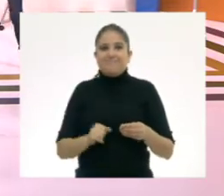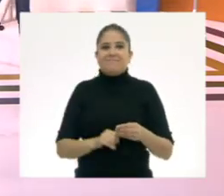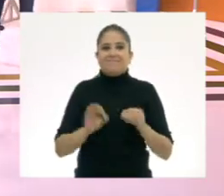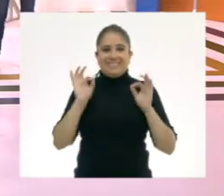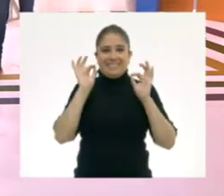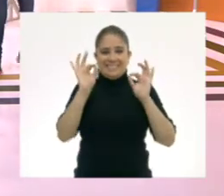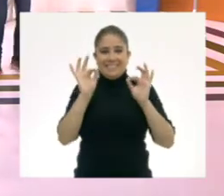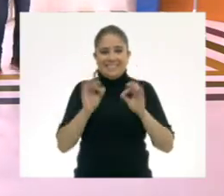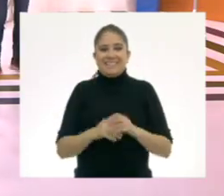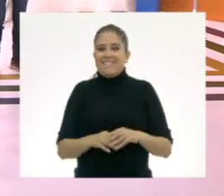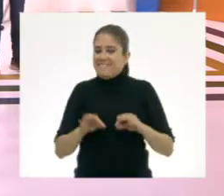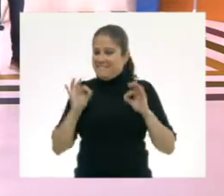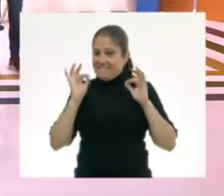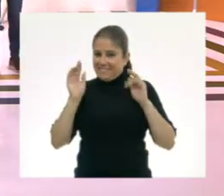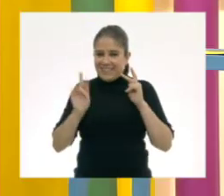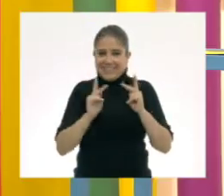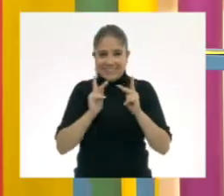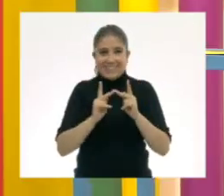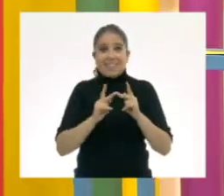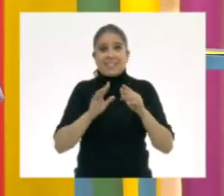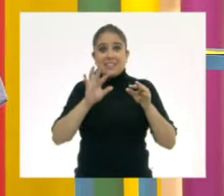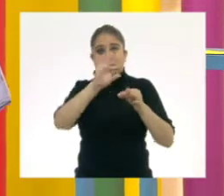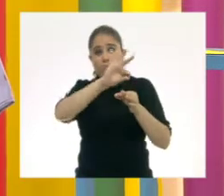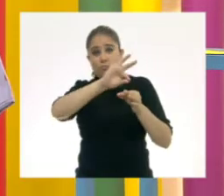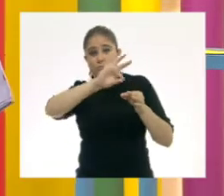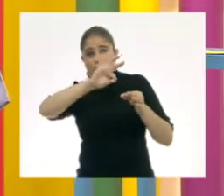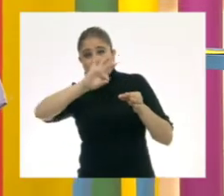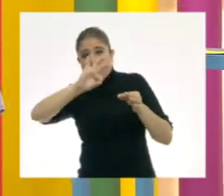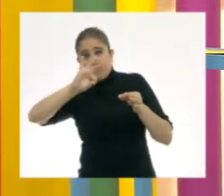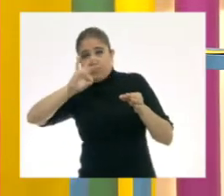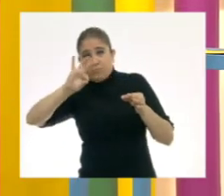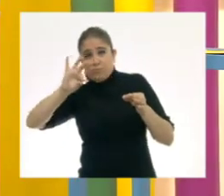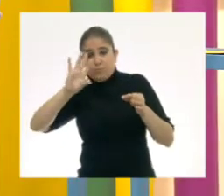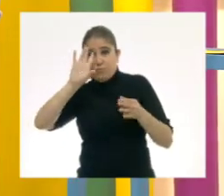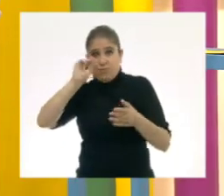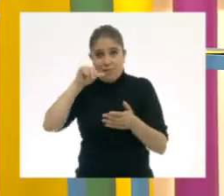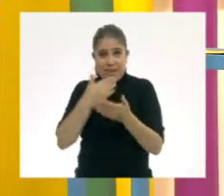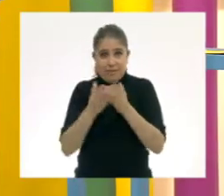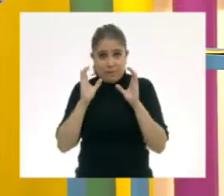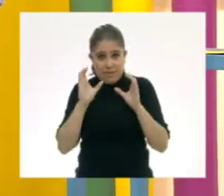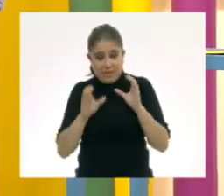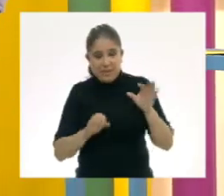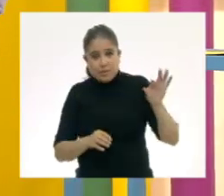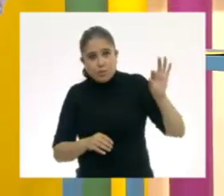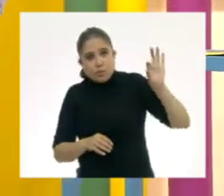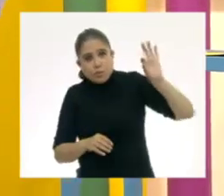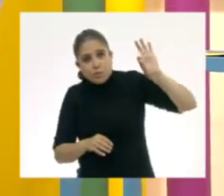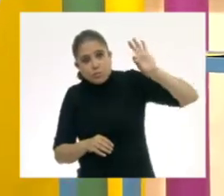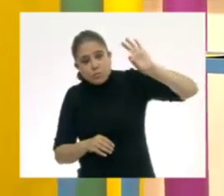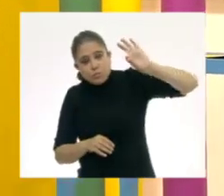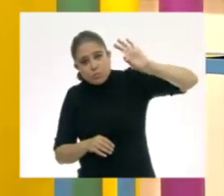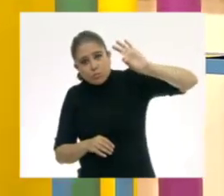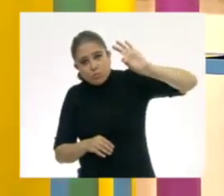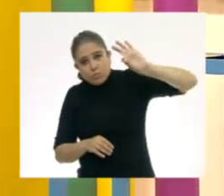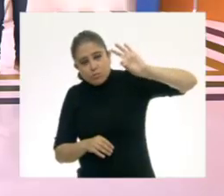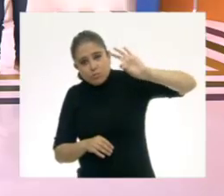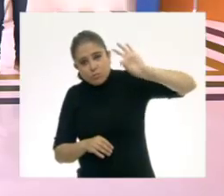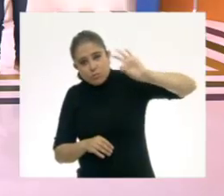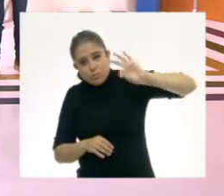Listo. Ahí está. Perfecto. Muy bien. O agarramos, con cuidado que no se nos vaya a caer. No. Y le